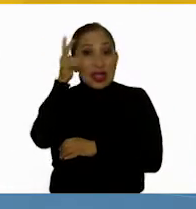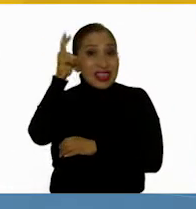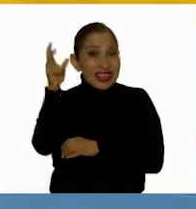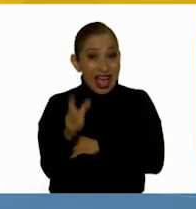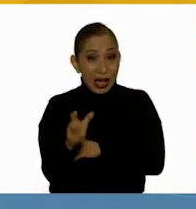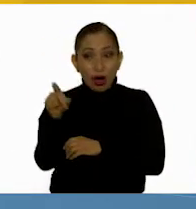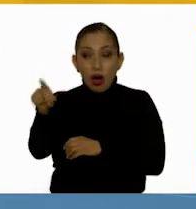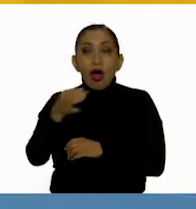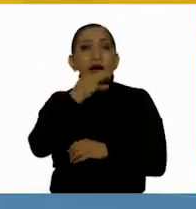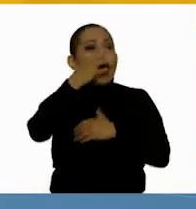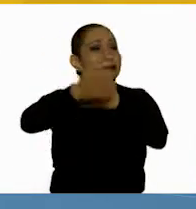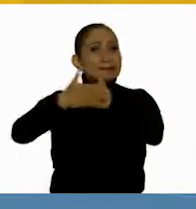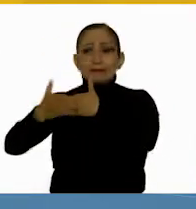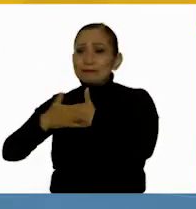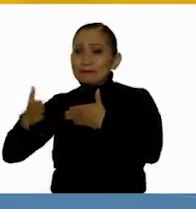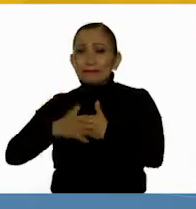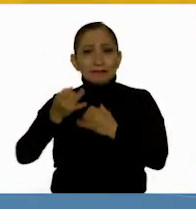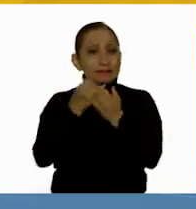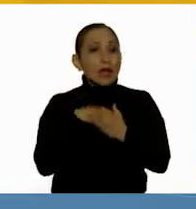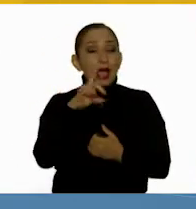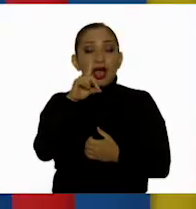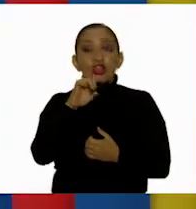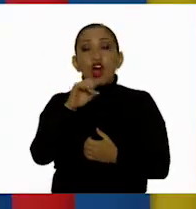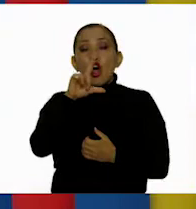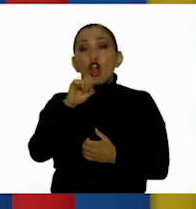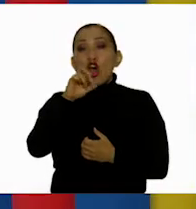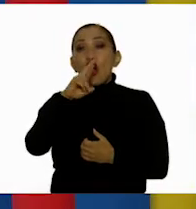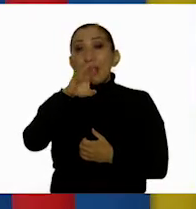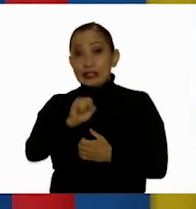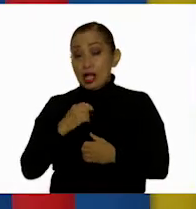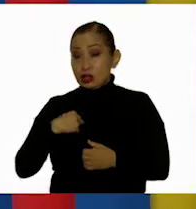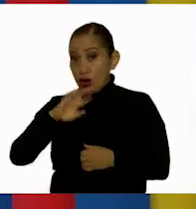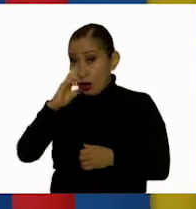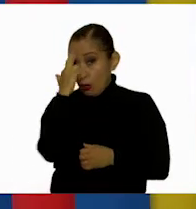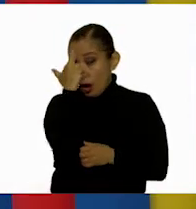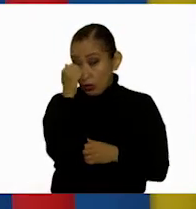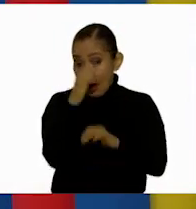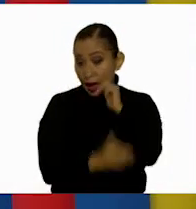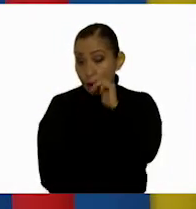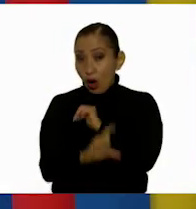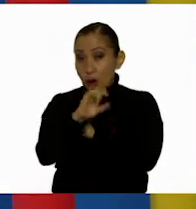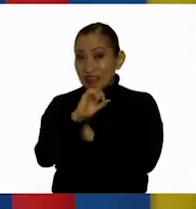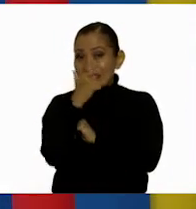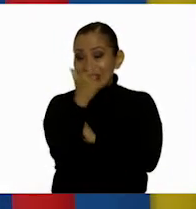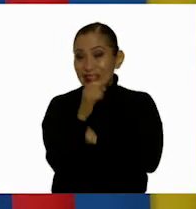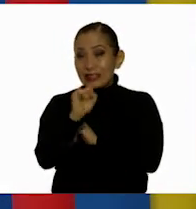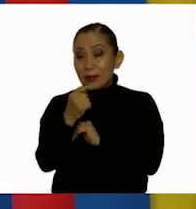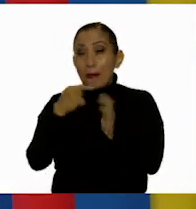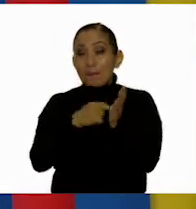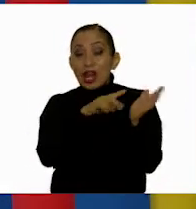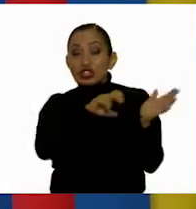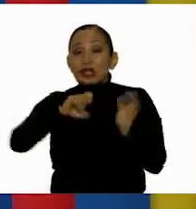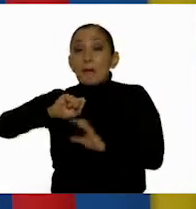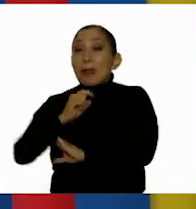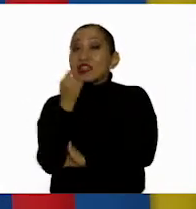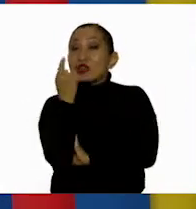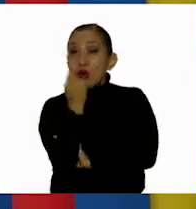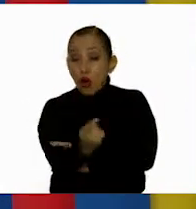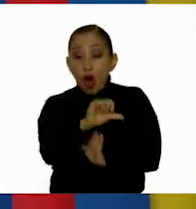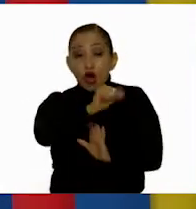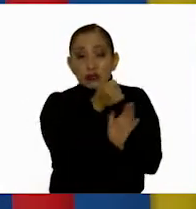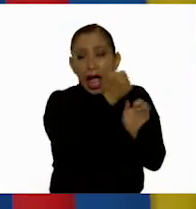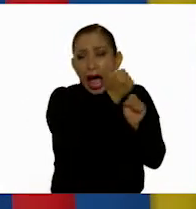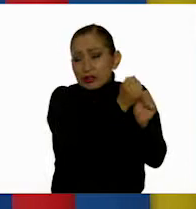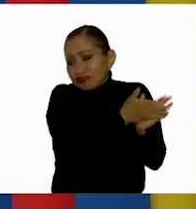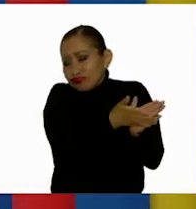Hidalgo dio el llamado Grito de Dolores. Y según recuerdo, termina el 27 de septiembre de 1821, 11